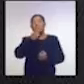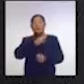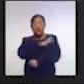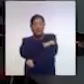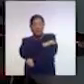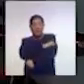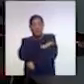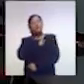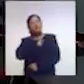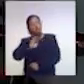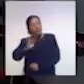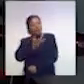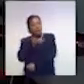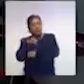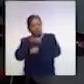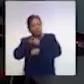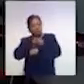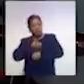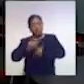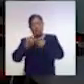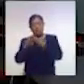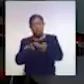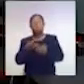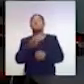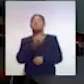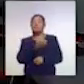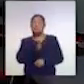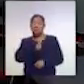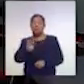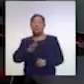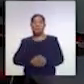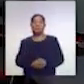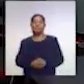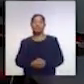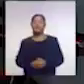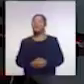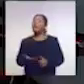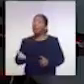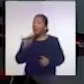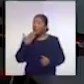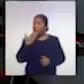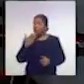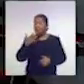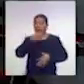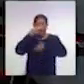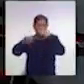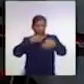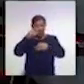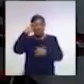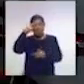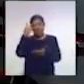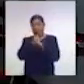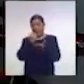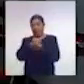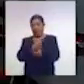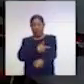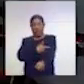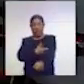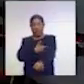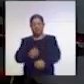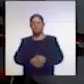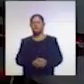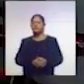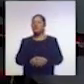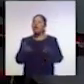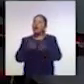muy bien. Entonces, bueno, esta es una, pues, una buena campaña la que se hace para lograr la transfusión. ¿Por qué? ¿De qué